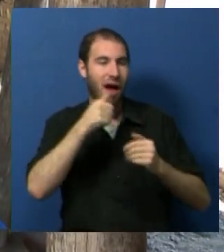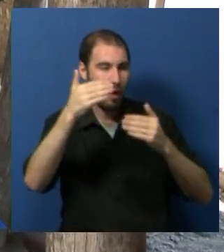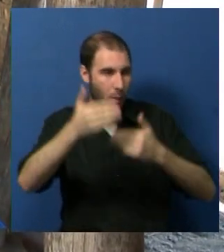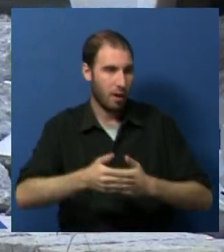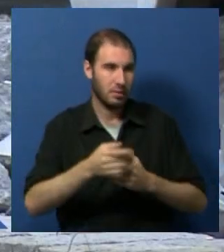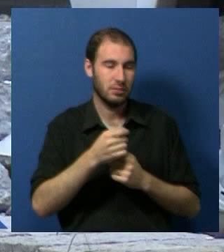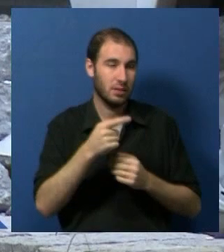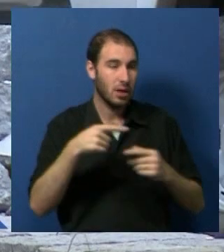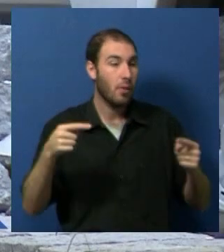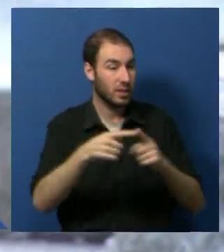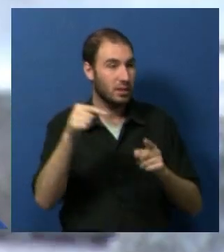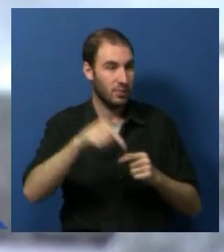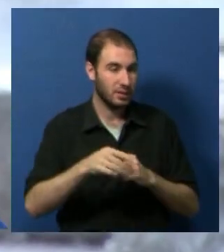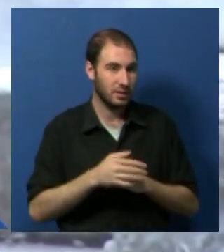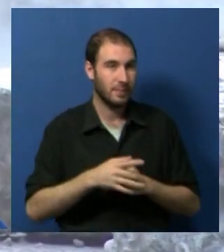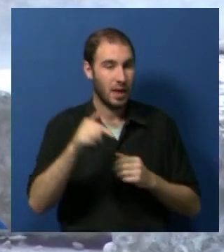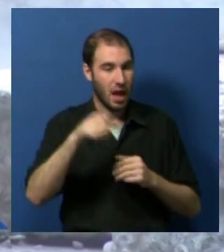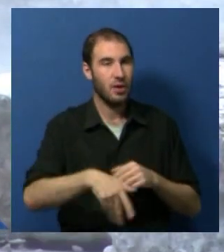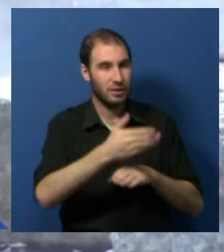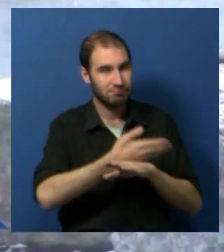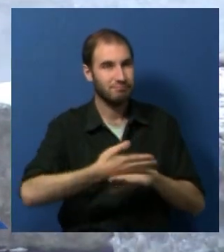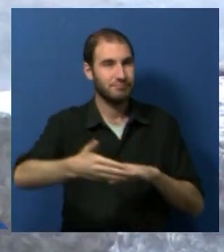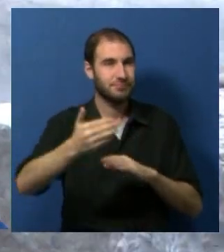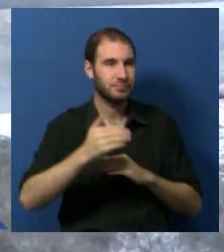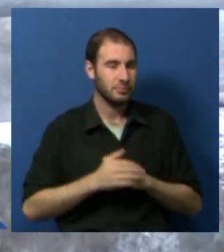Así que este es el desafío. A partir de ahora,